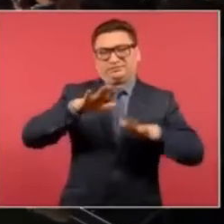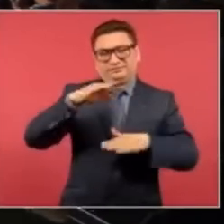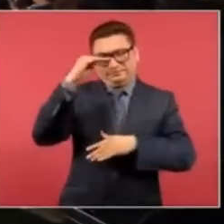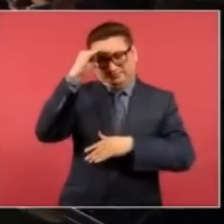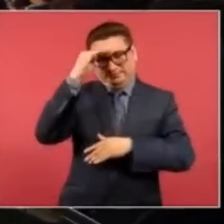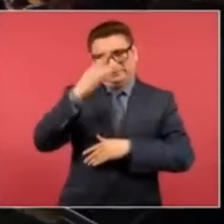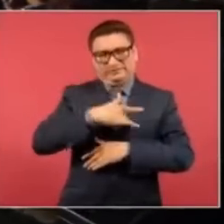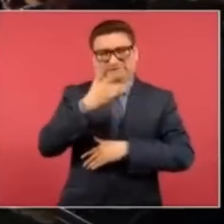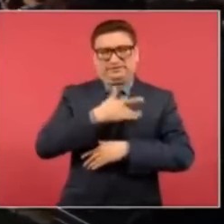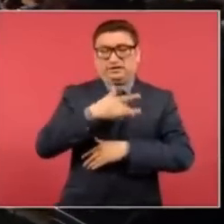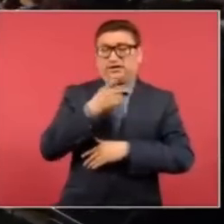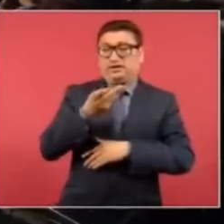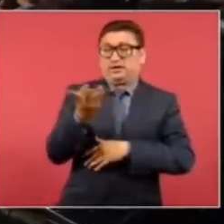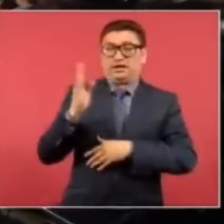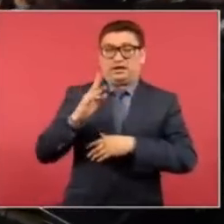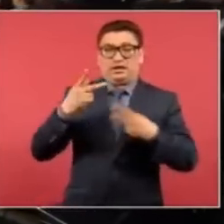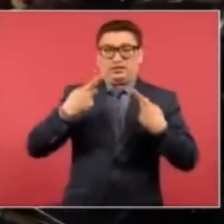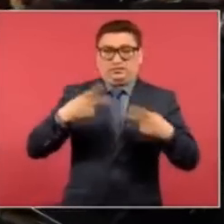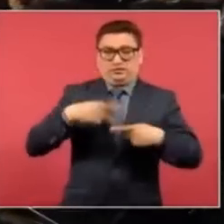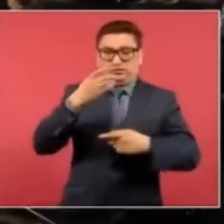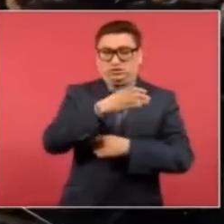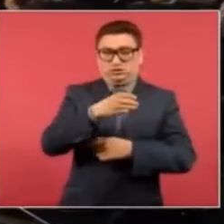que los campesinos